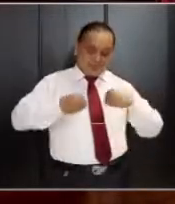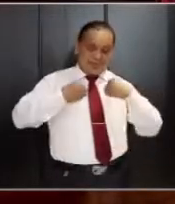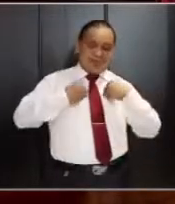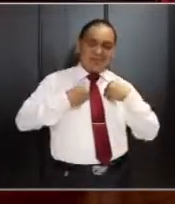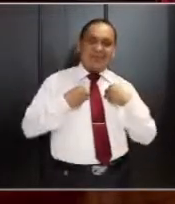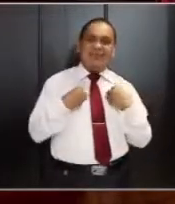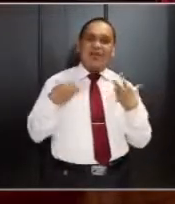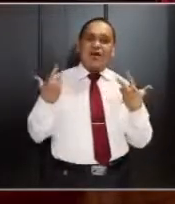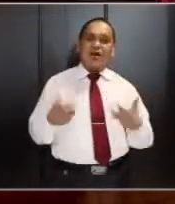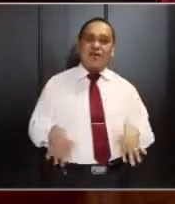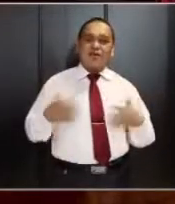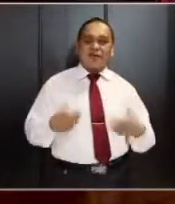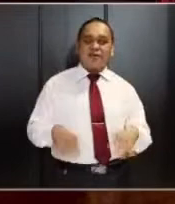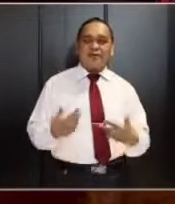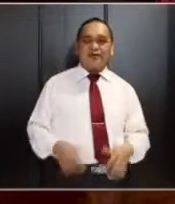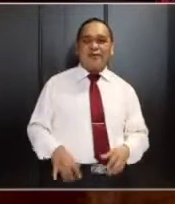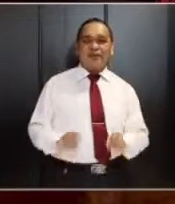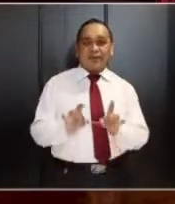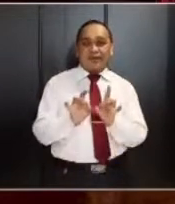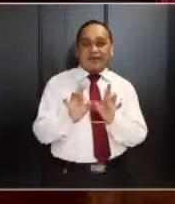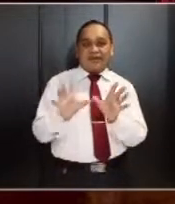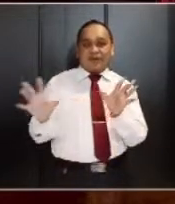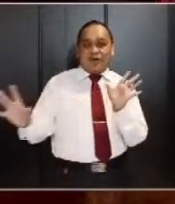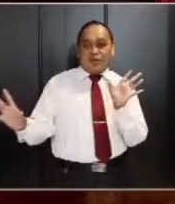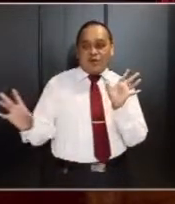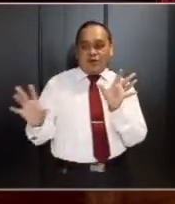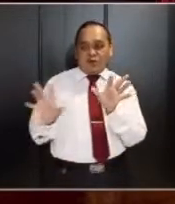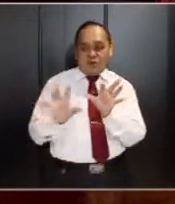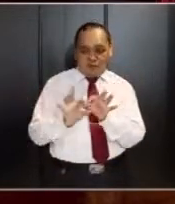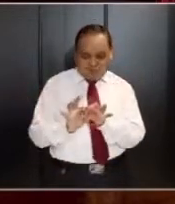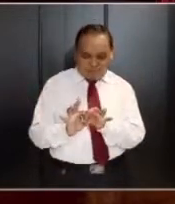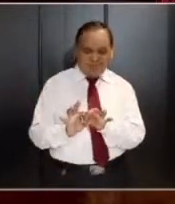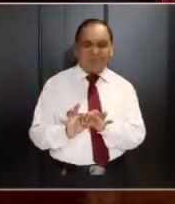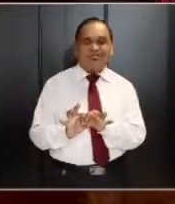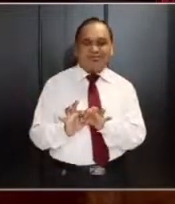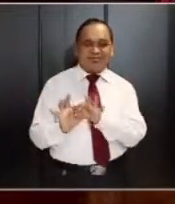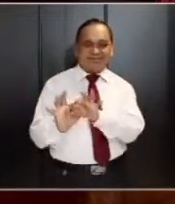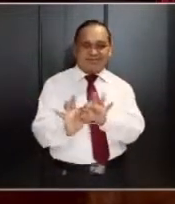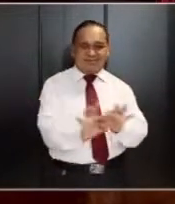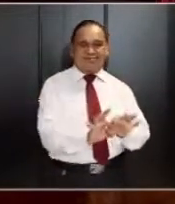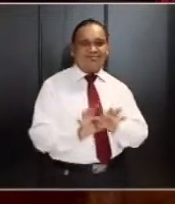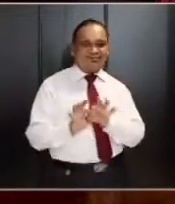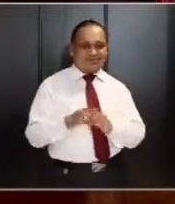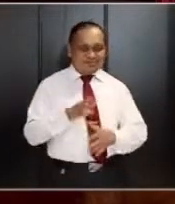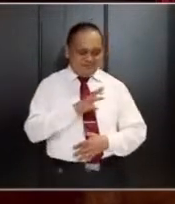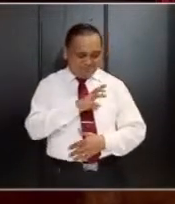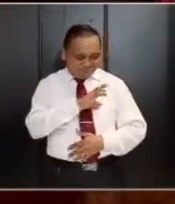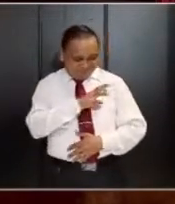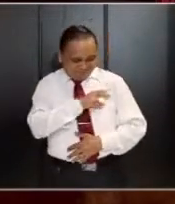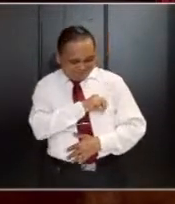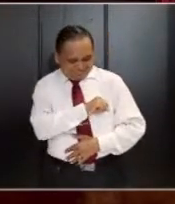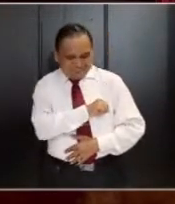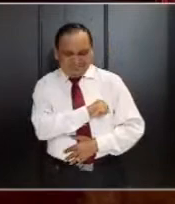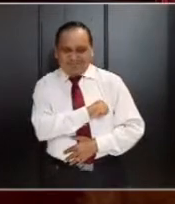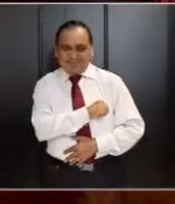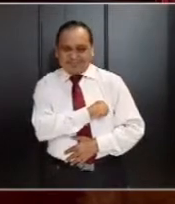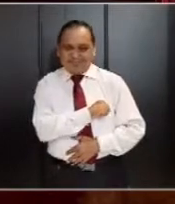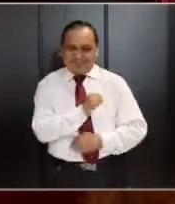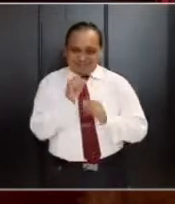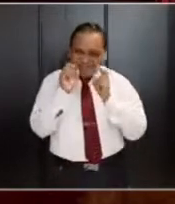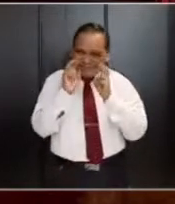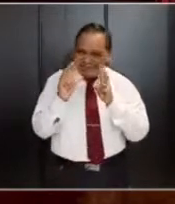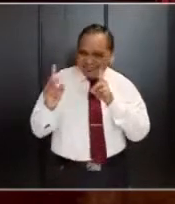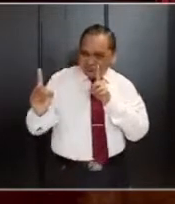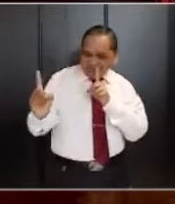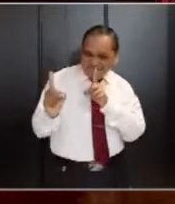un momento de mucha unión, si pues tanto lo queremos, cuanto más, cuando lo tienes cerca y les digo,